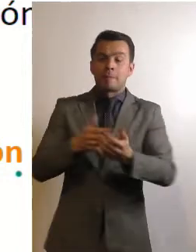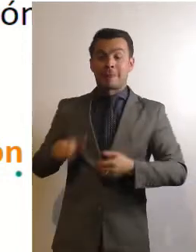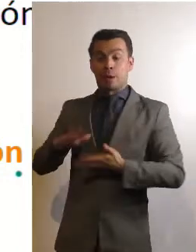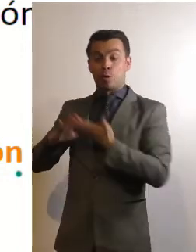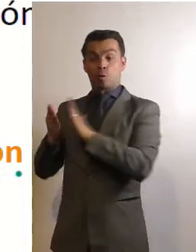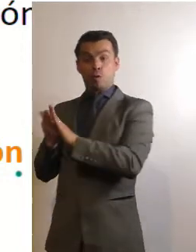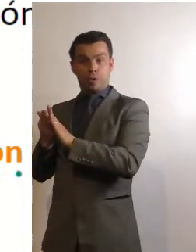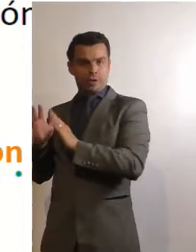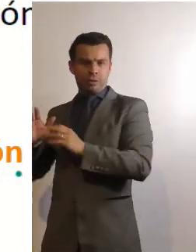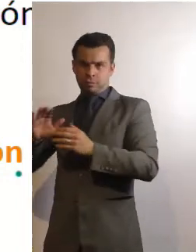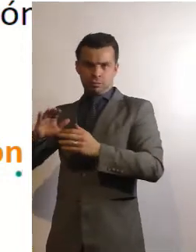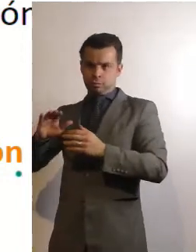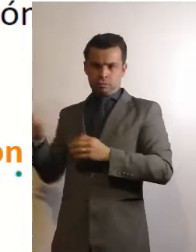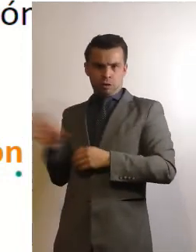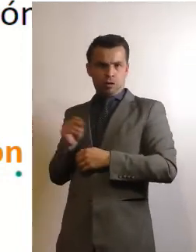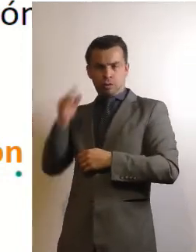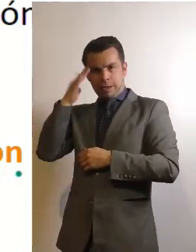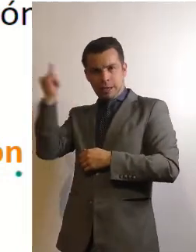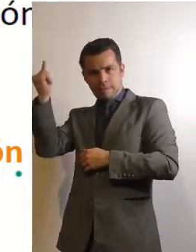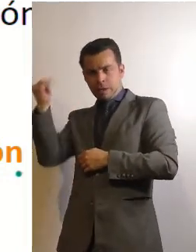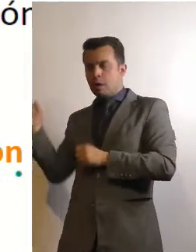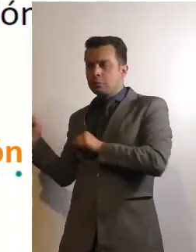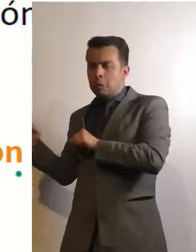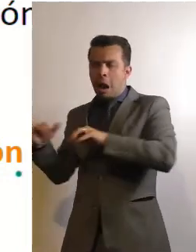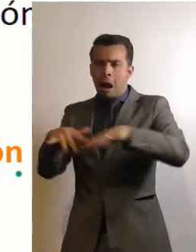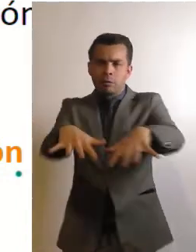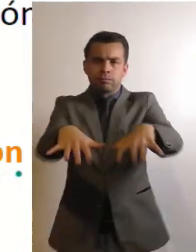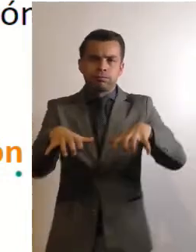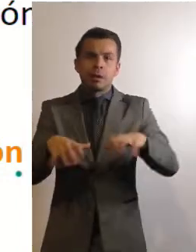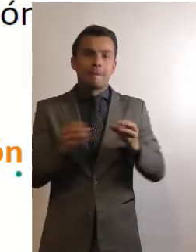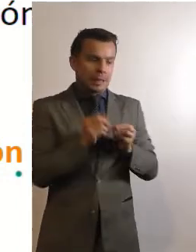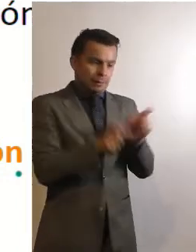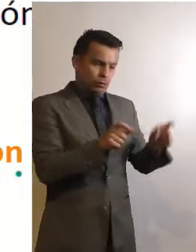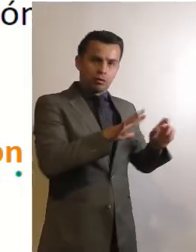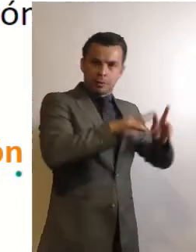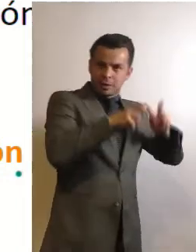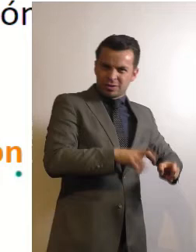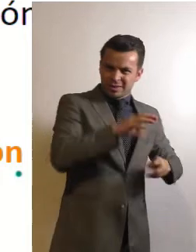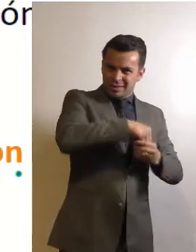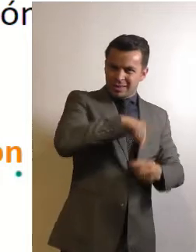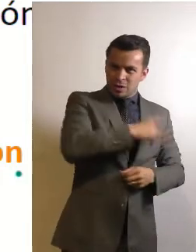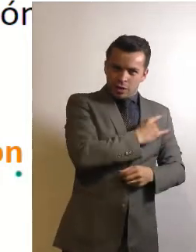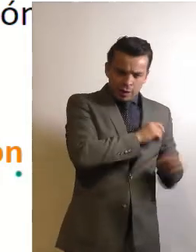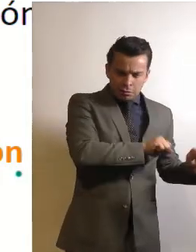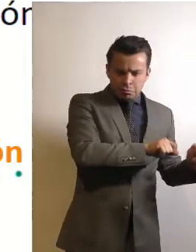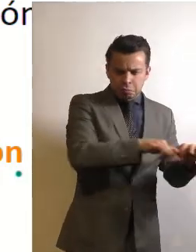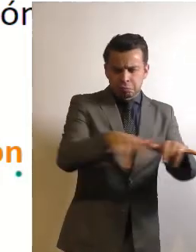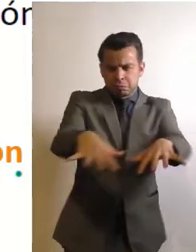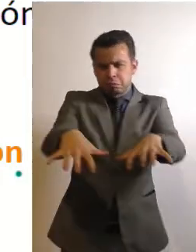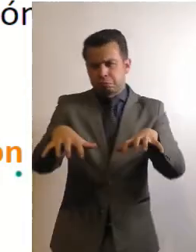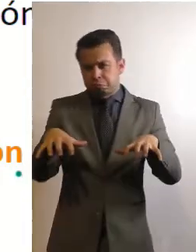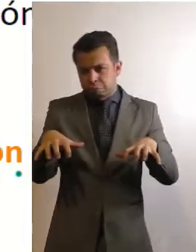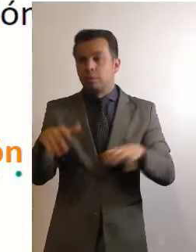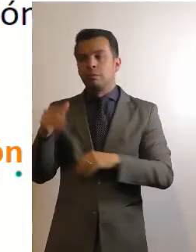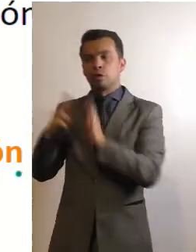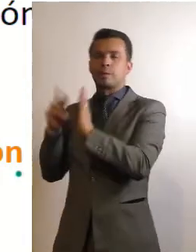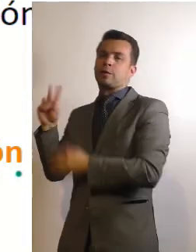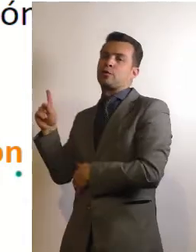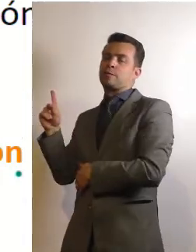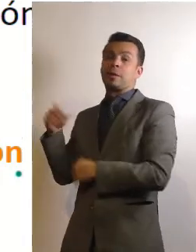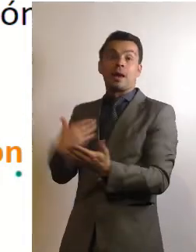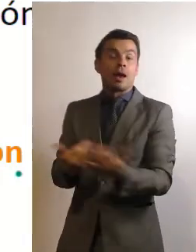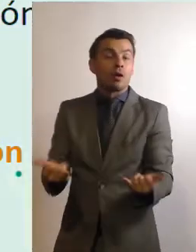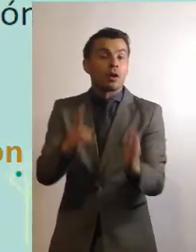académica e investigativa, y para este año tendremos un Congreso Nacional de